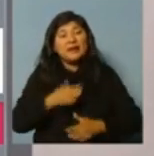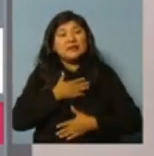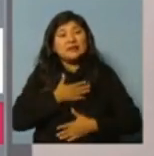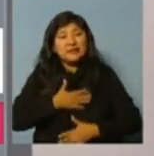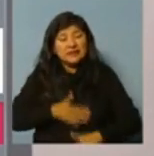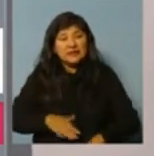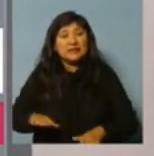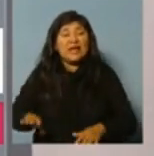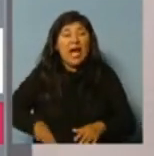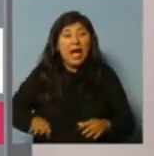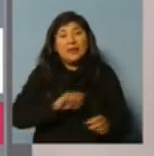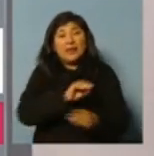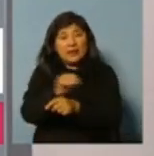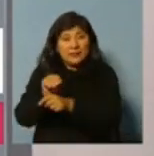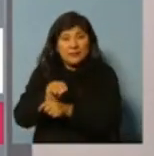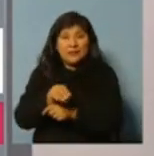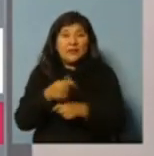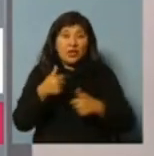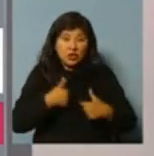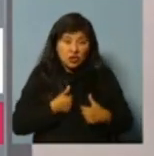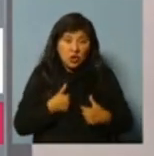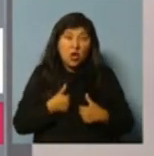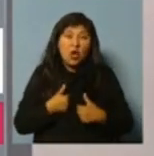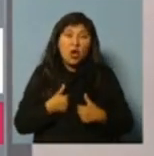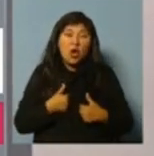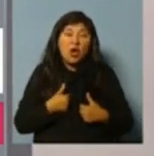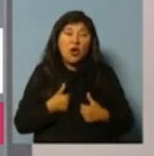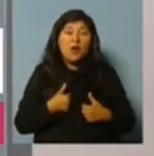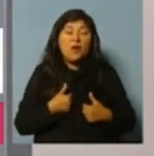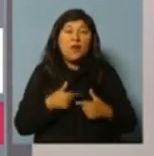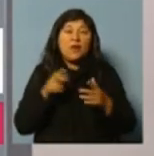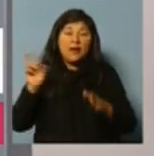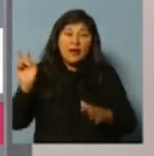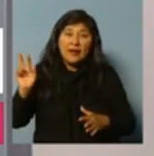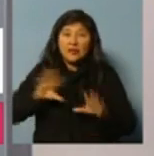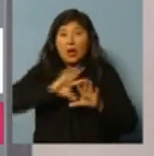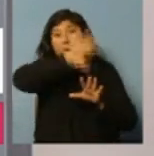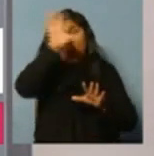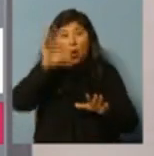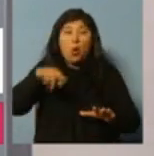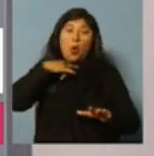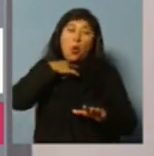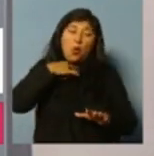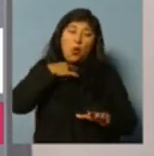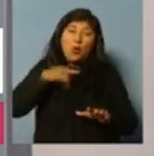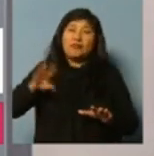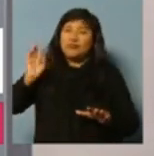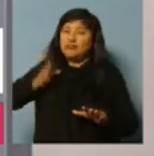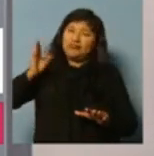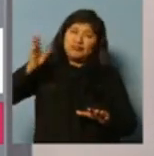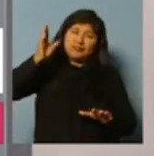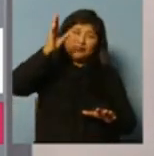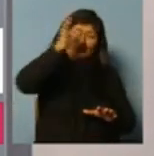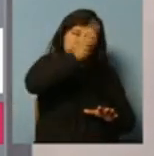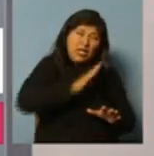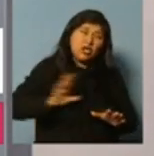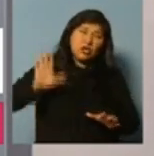he caminado mucho de provincia en estos últimos tiempos